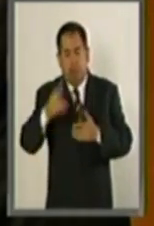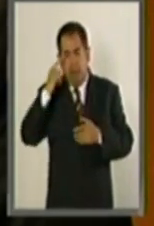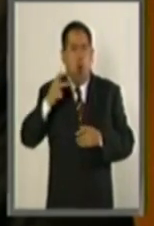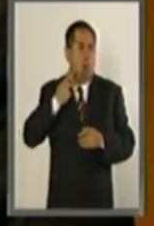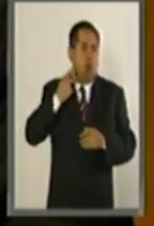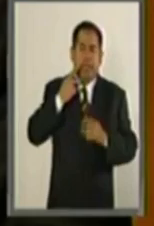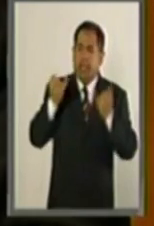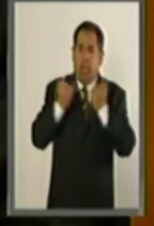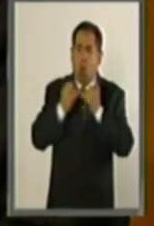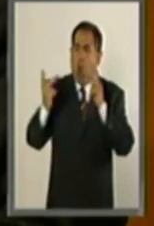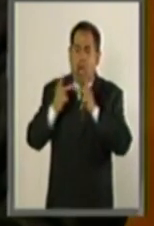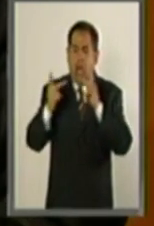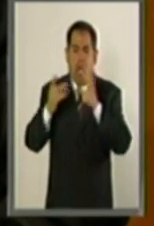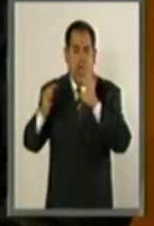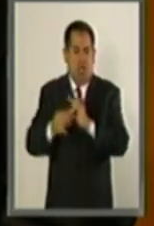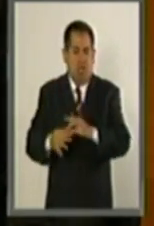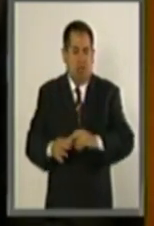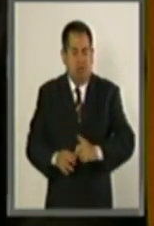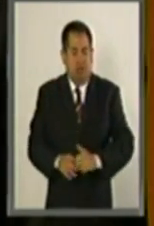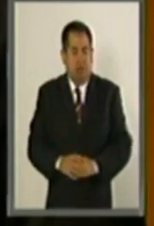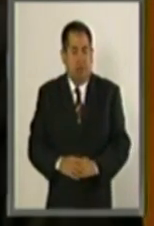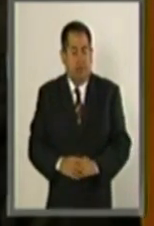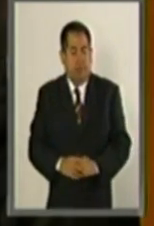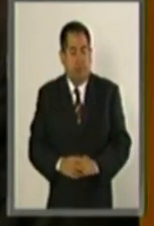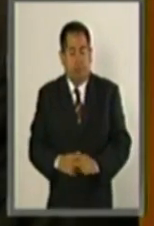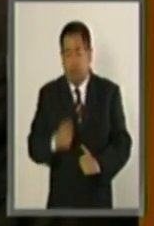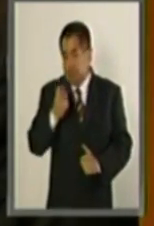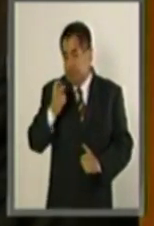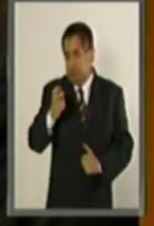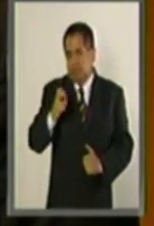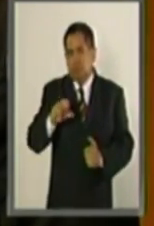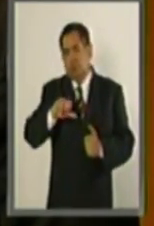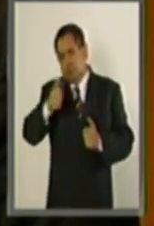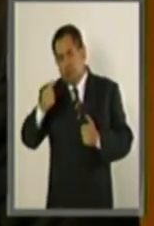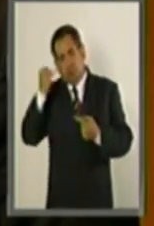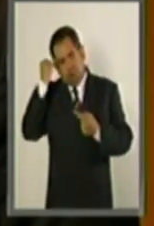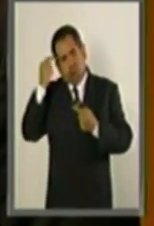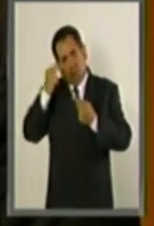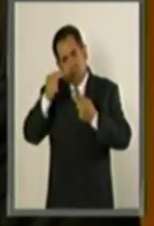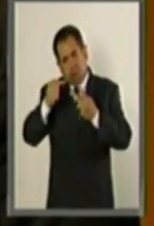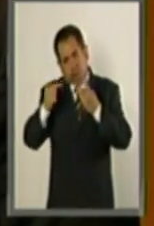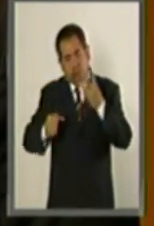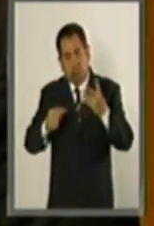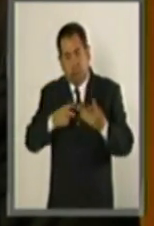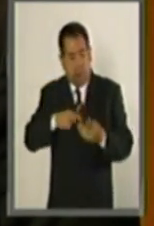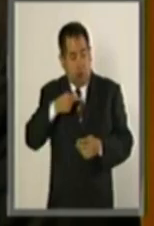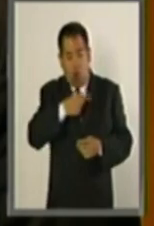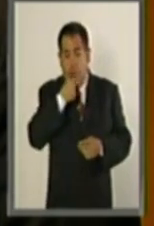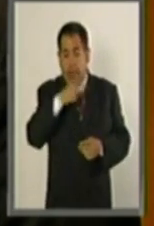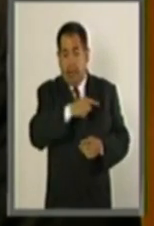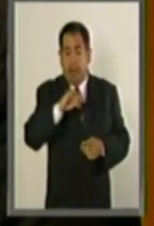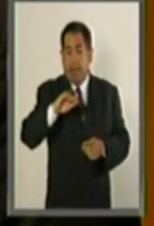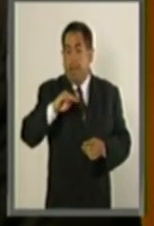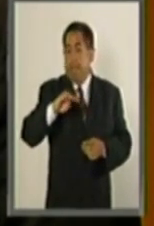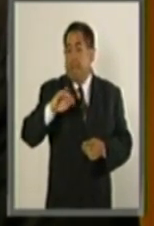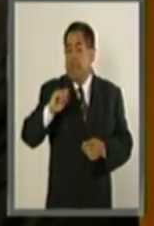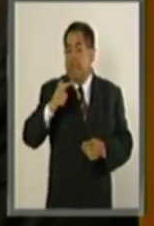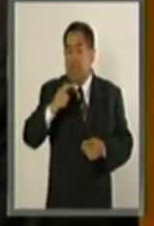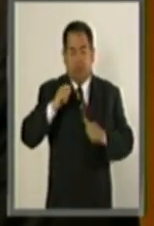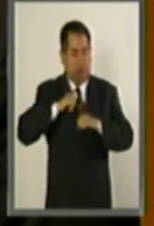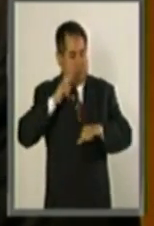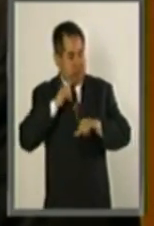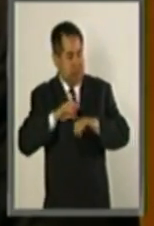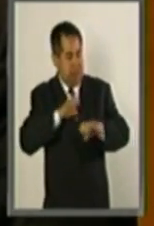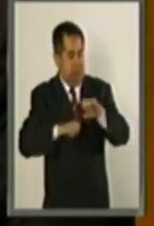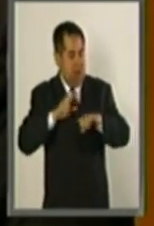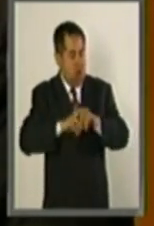políticas internacionales. Esos y muchos otros desafíos tendrán que afrontar Miguel Malfabón Andrade como titular de la